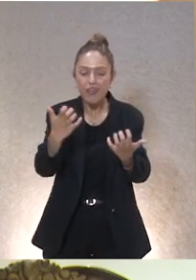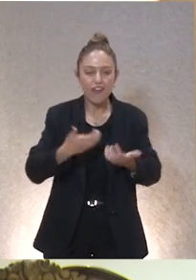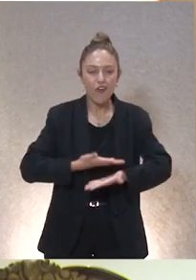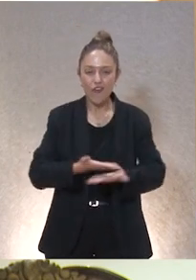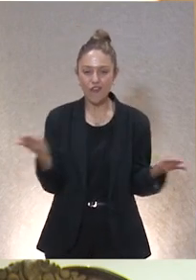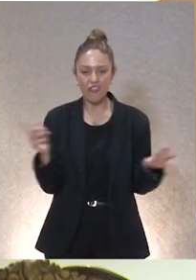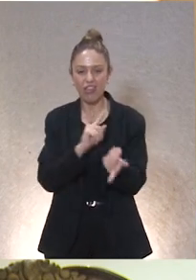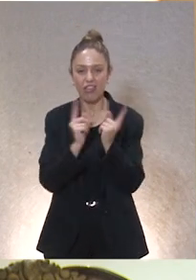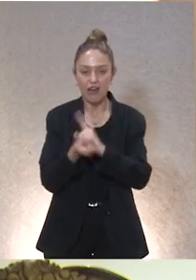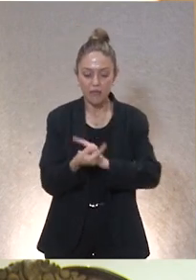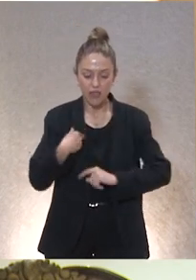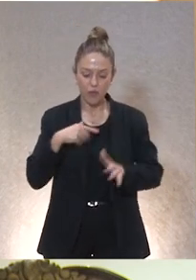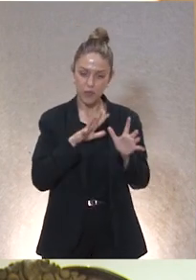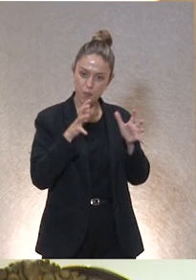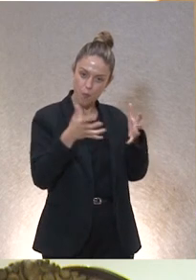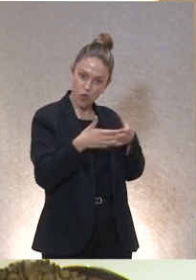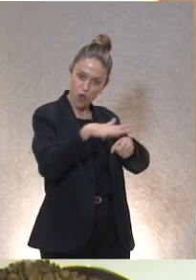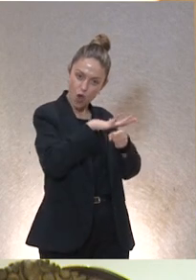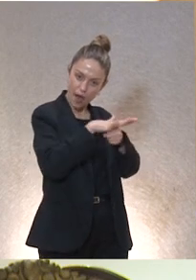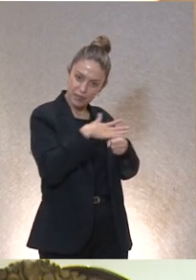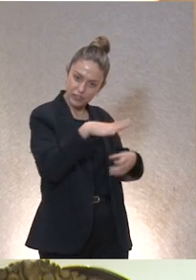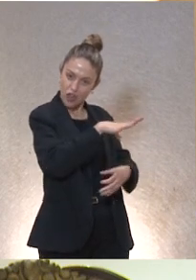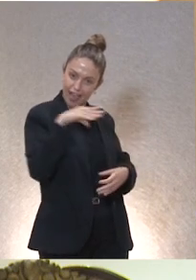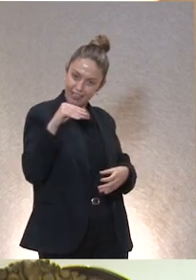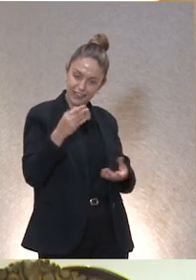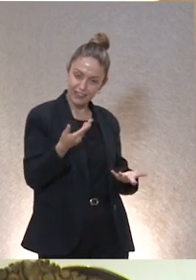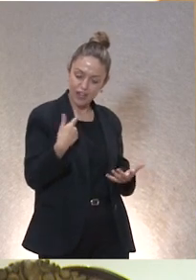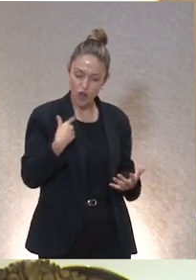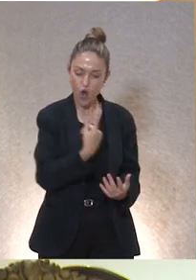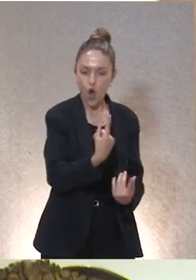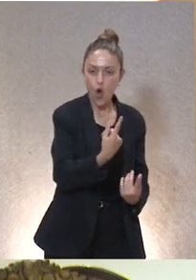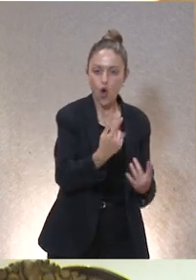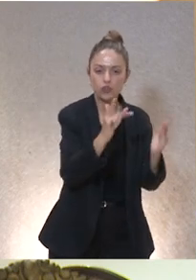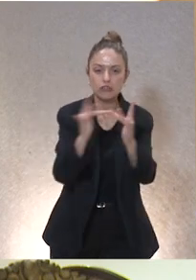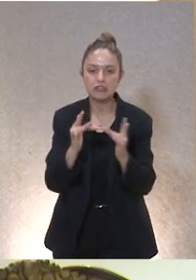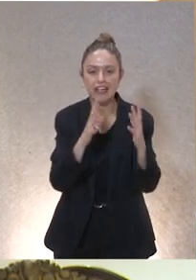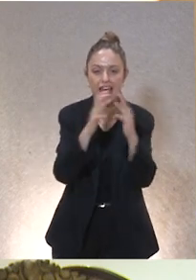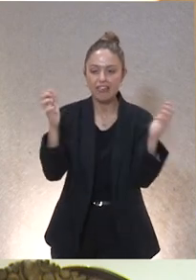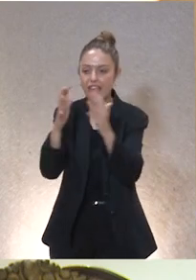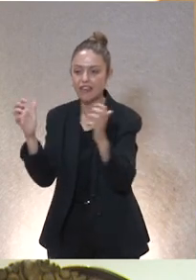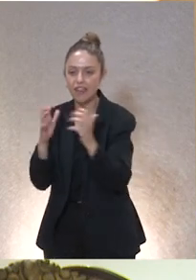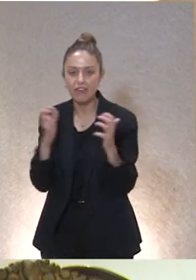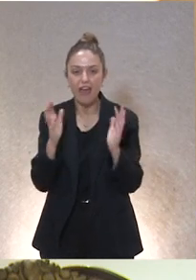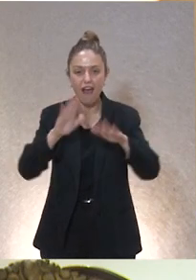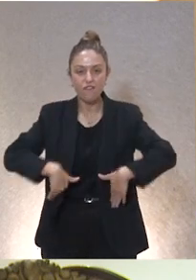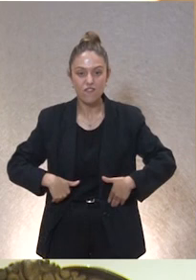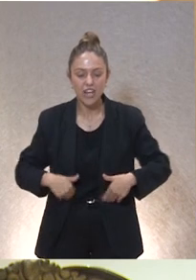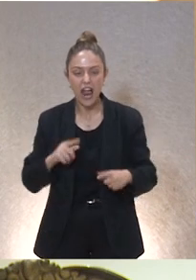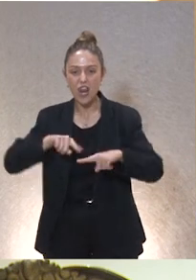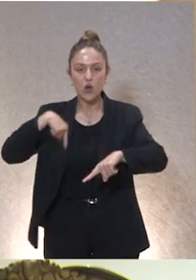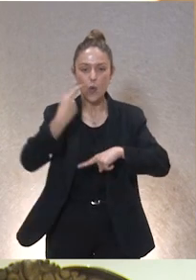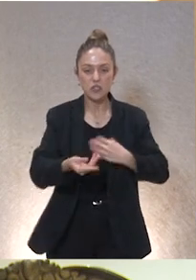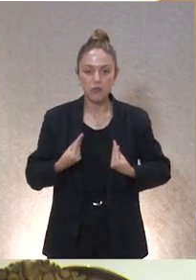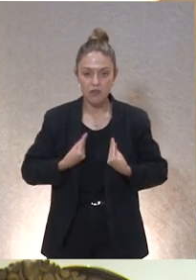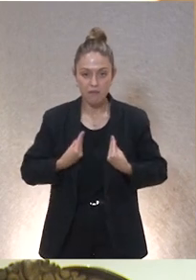capaces de entender nuestro mundo ni de entendernos los unos con los otros como deberíamos Y eso tiene consecuencias reales en nuestras